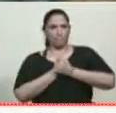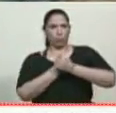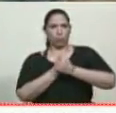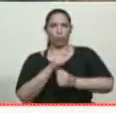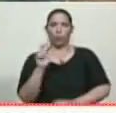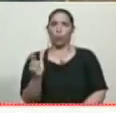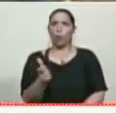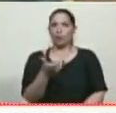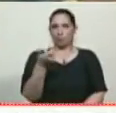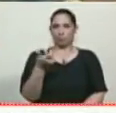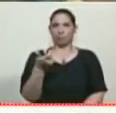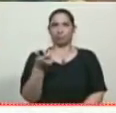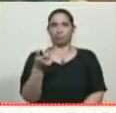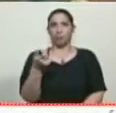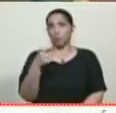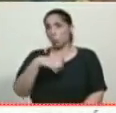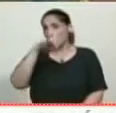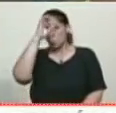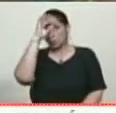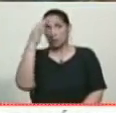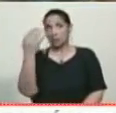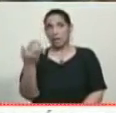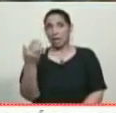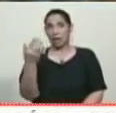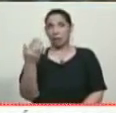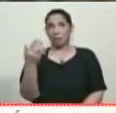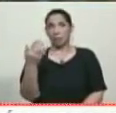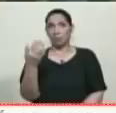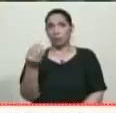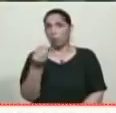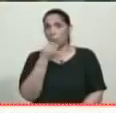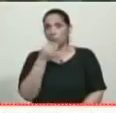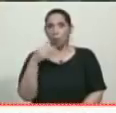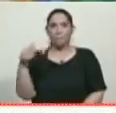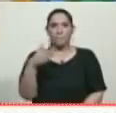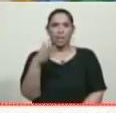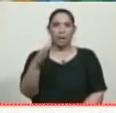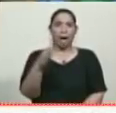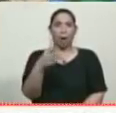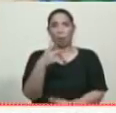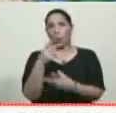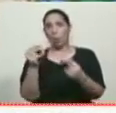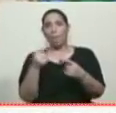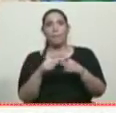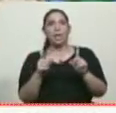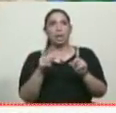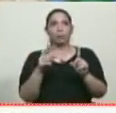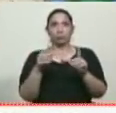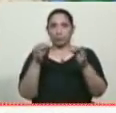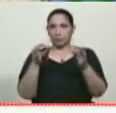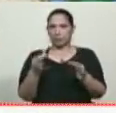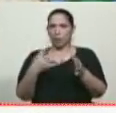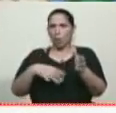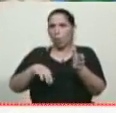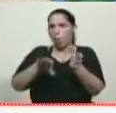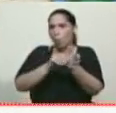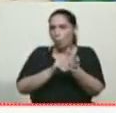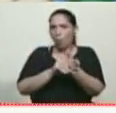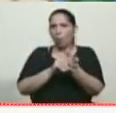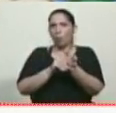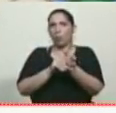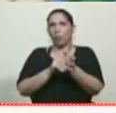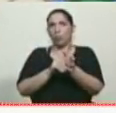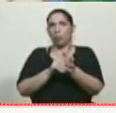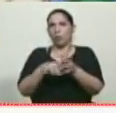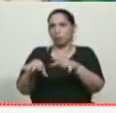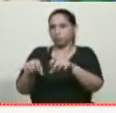se sabe si comió zapobara o no, pero lo cierto es que vuelve a ser una intentona,